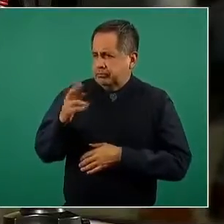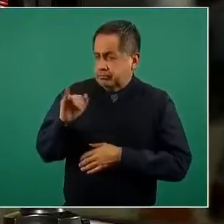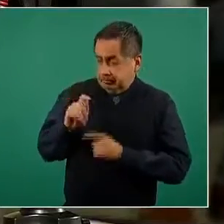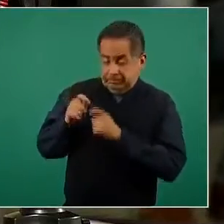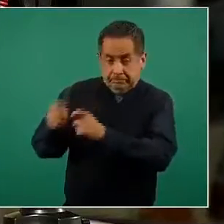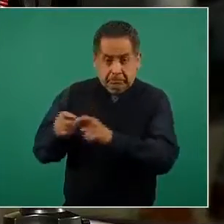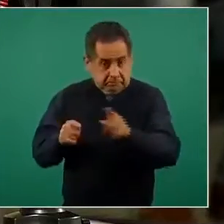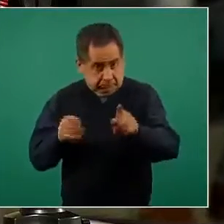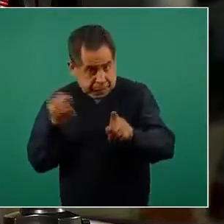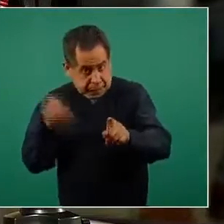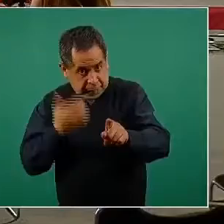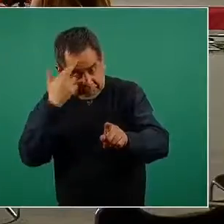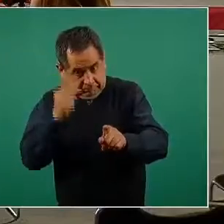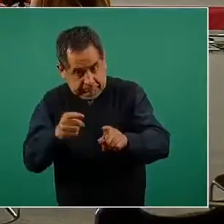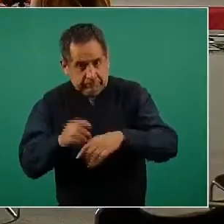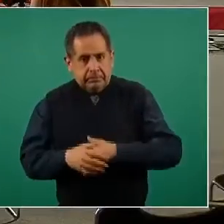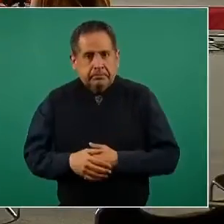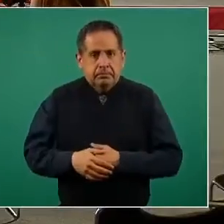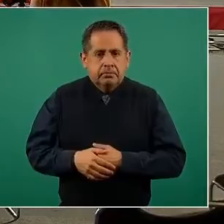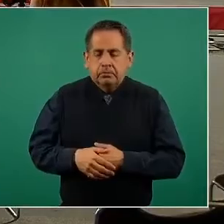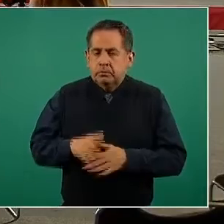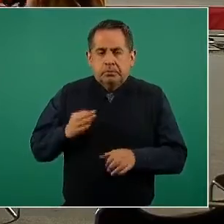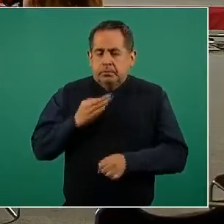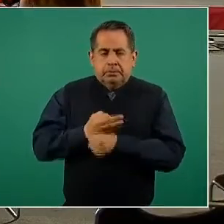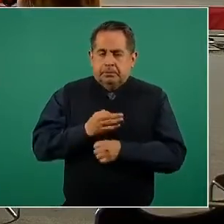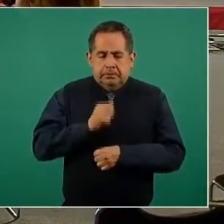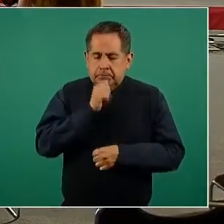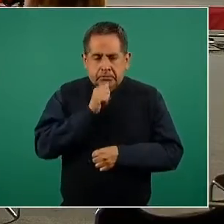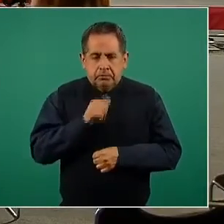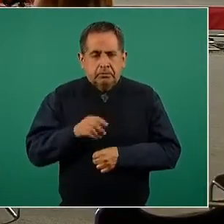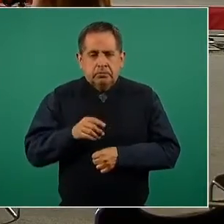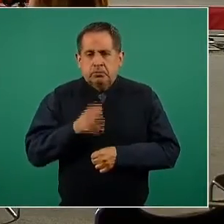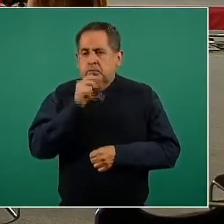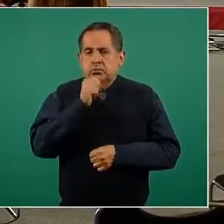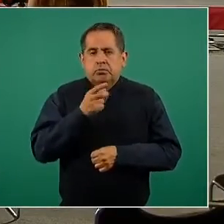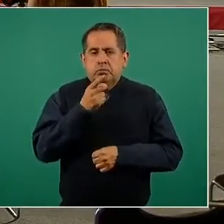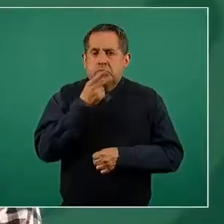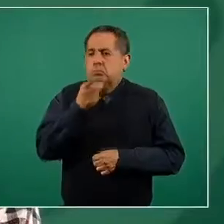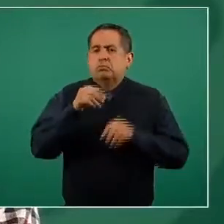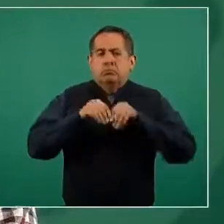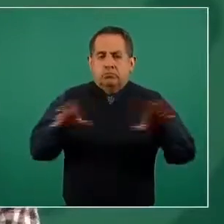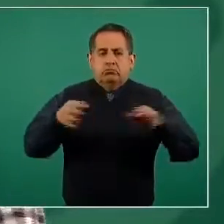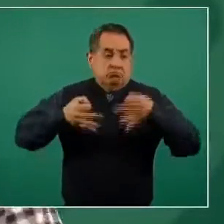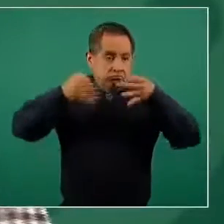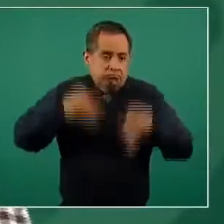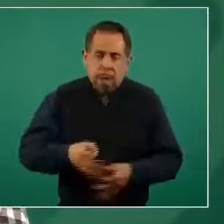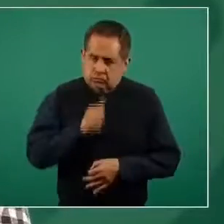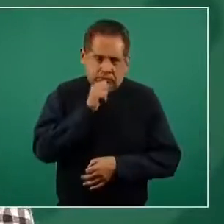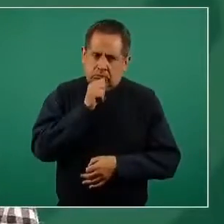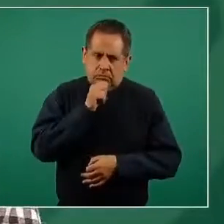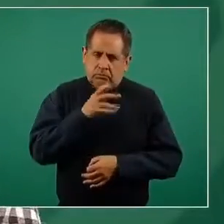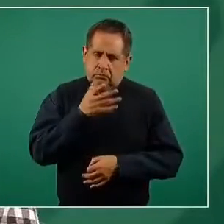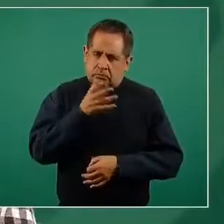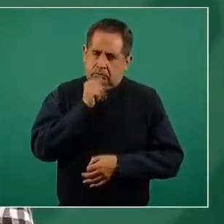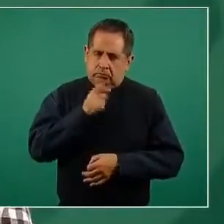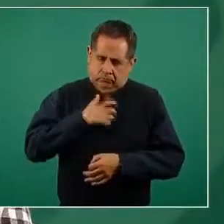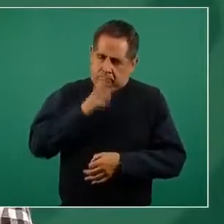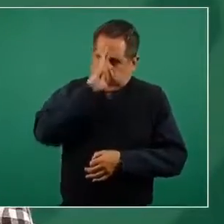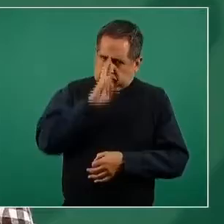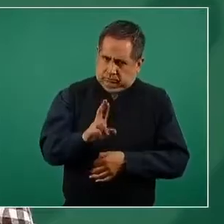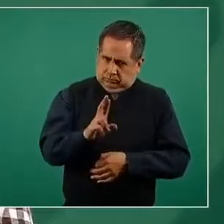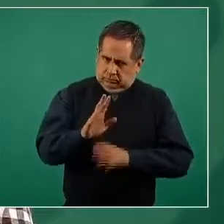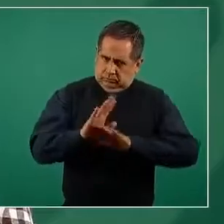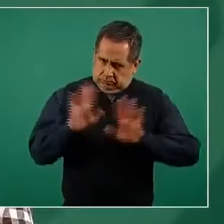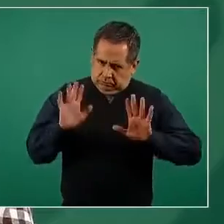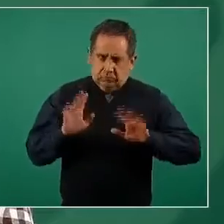esta noticia, doctor Gatell? De momento no, y por respeto no confirmamos algo que todavía no se concreta. Lo que sí puedo decir abiertamente